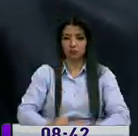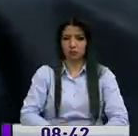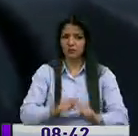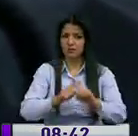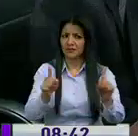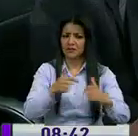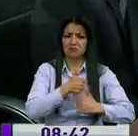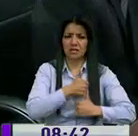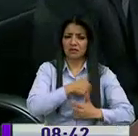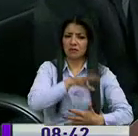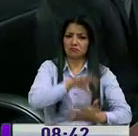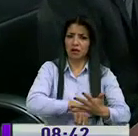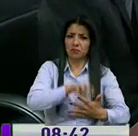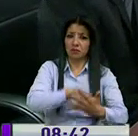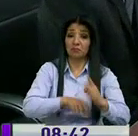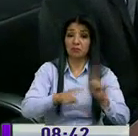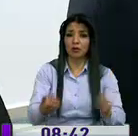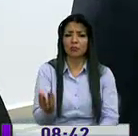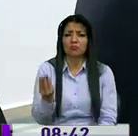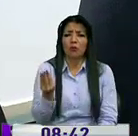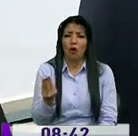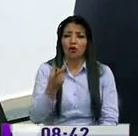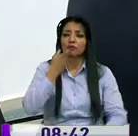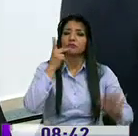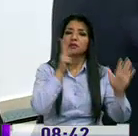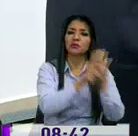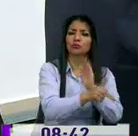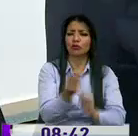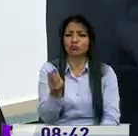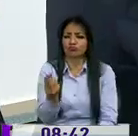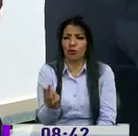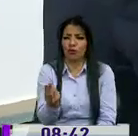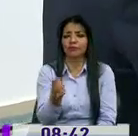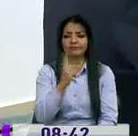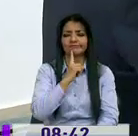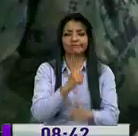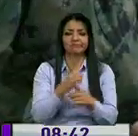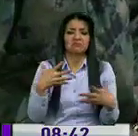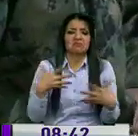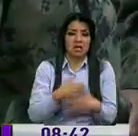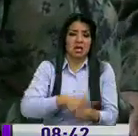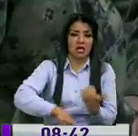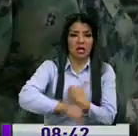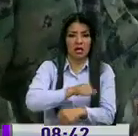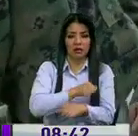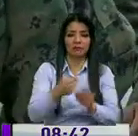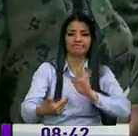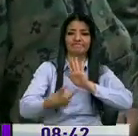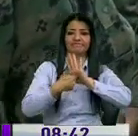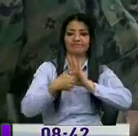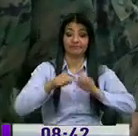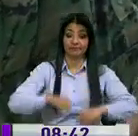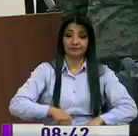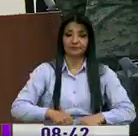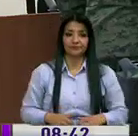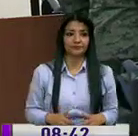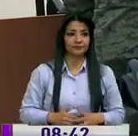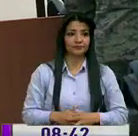pero pocos los que se arriesgaron a poner la denuncia. Están seguros, por temor a represalias,